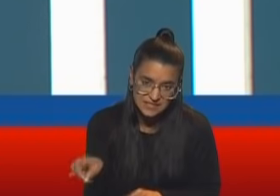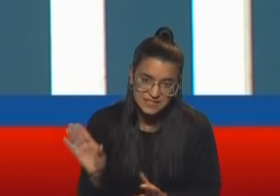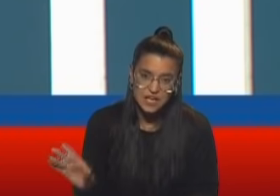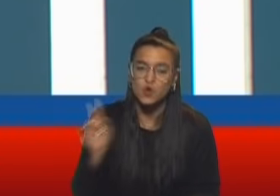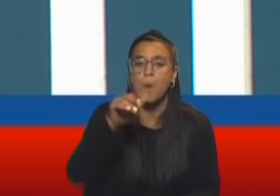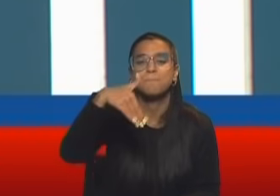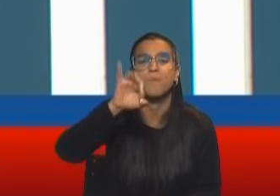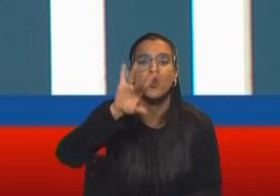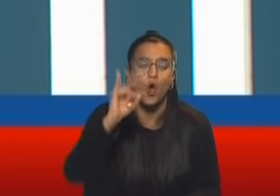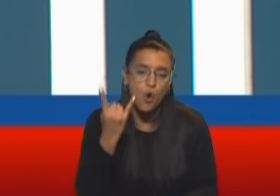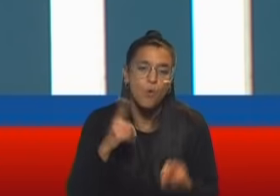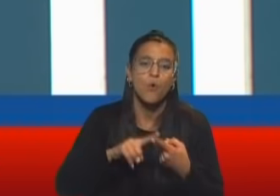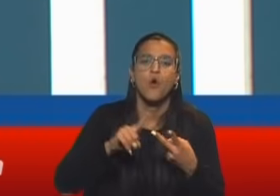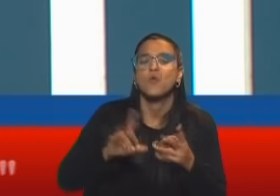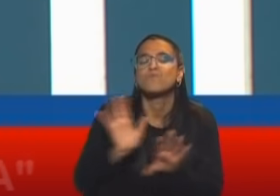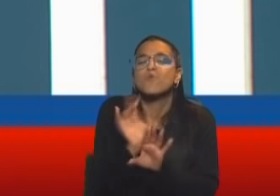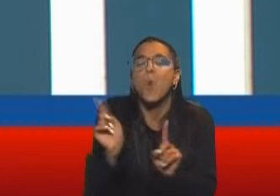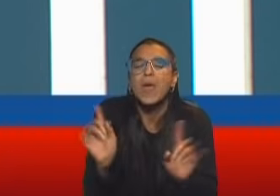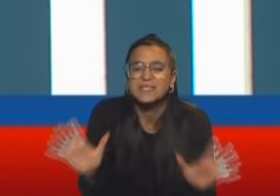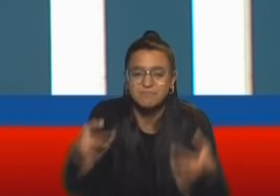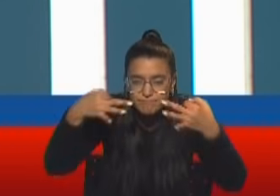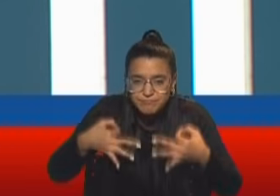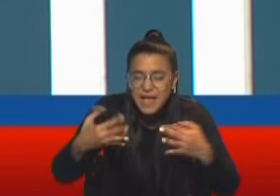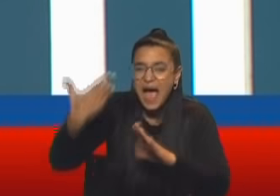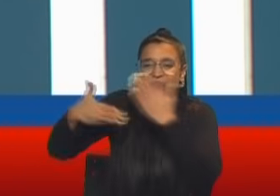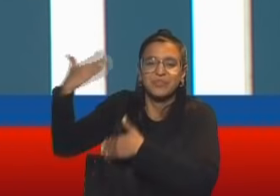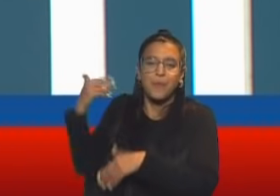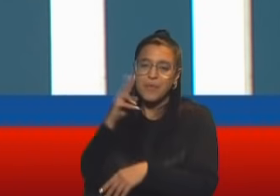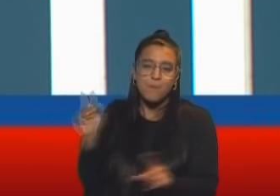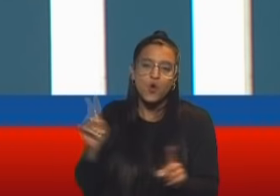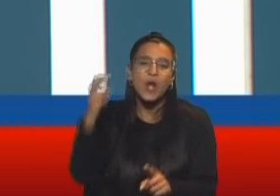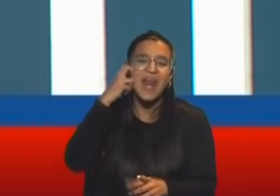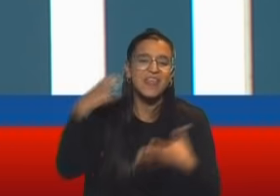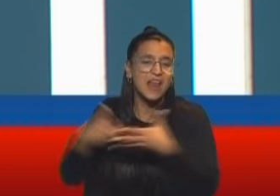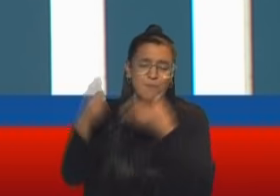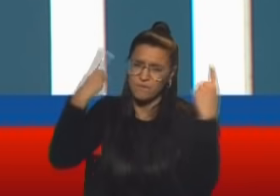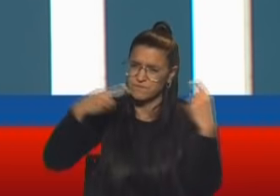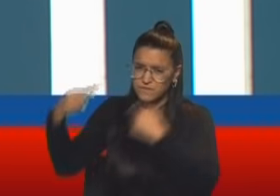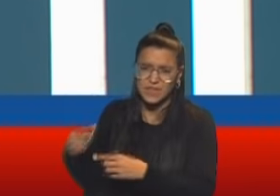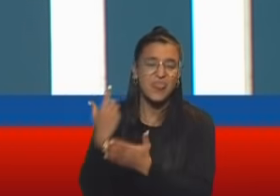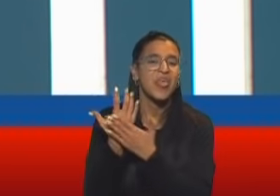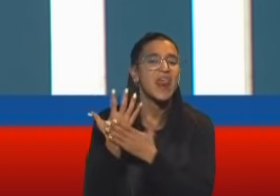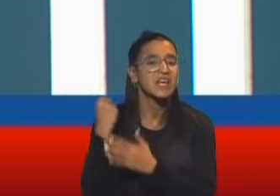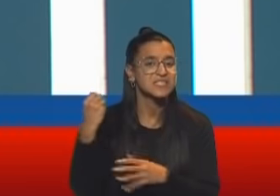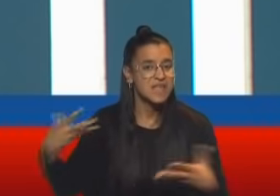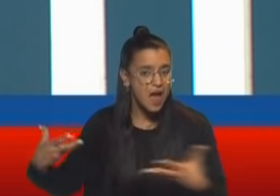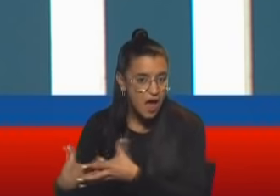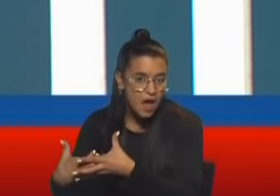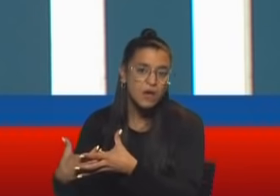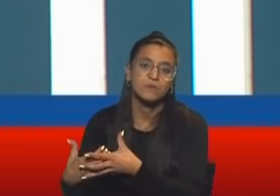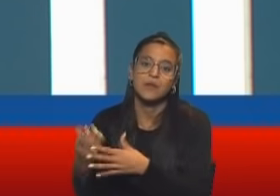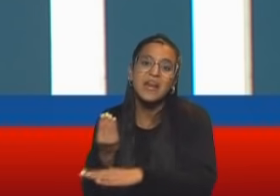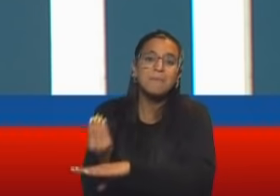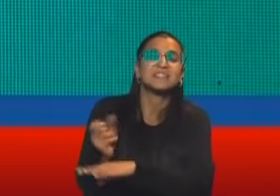Leopoldo Morón, no es el alfonsinismo tal como alguna vez lo vimos, es un radicalismo totalmente volcado a la derecha. Bueno, pero que